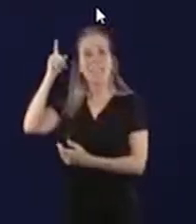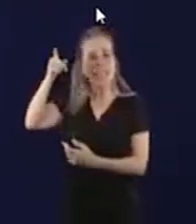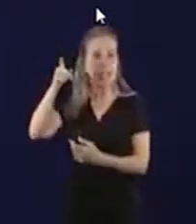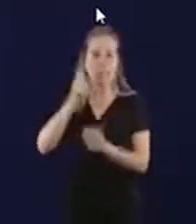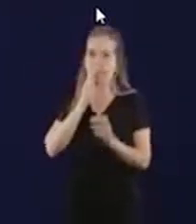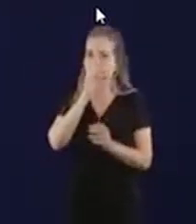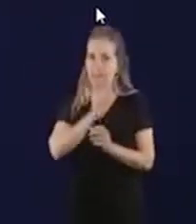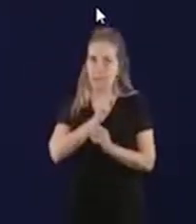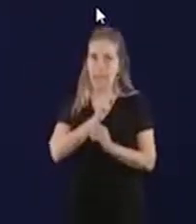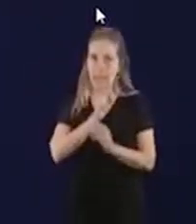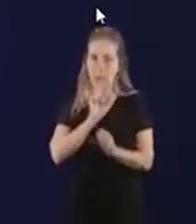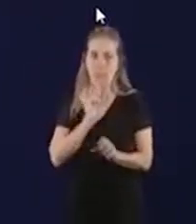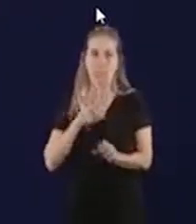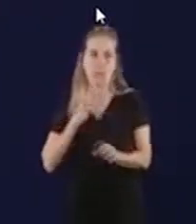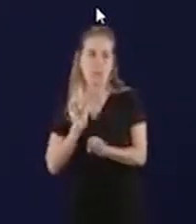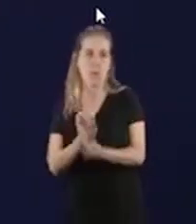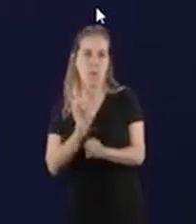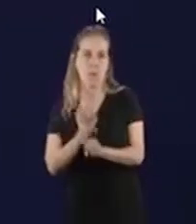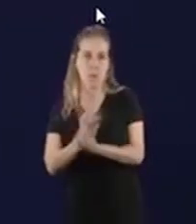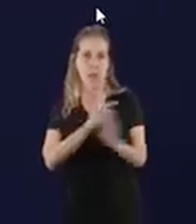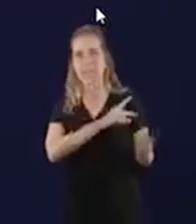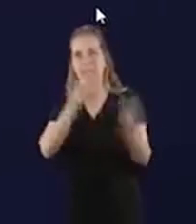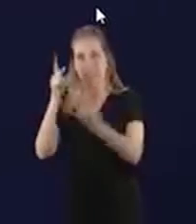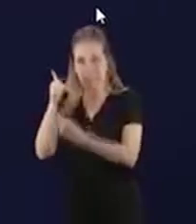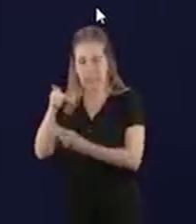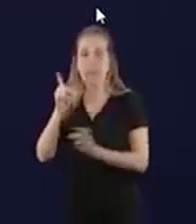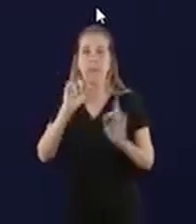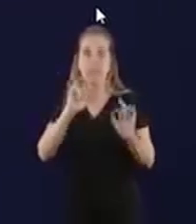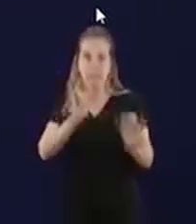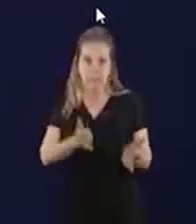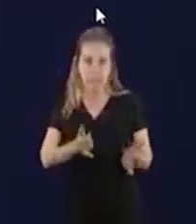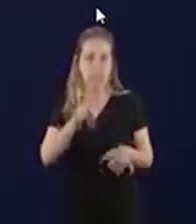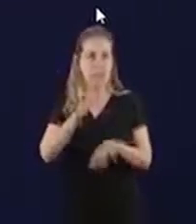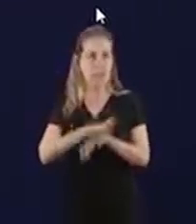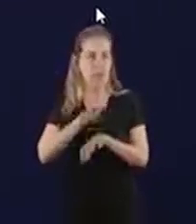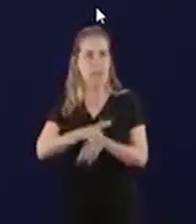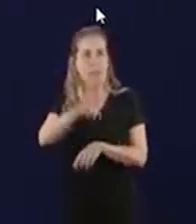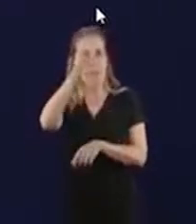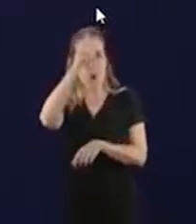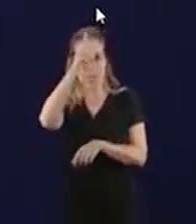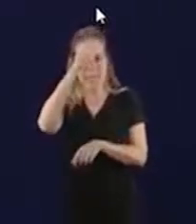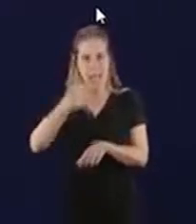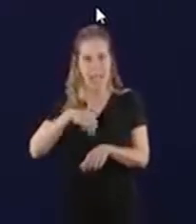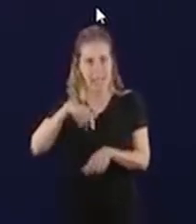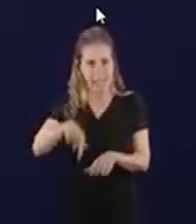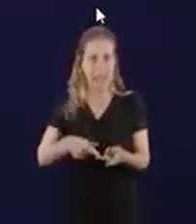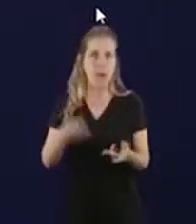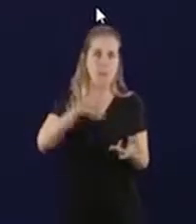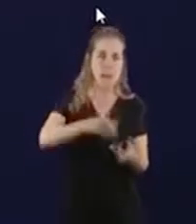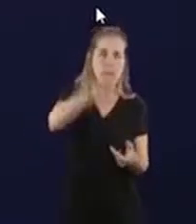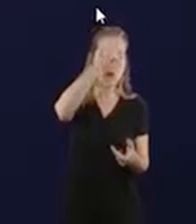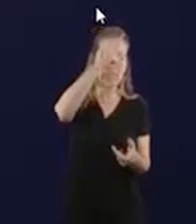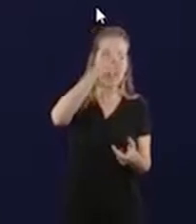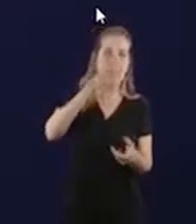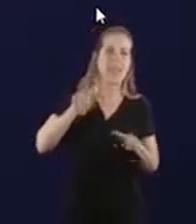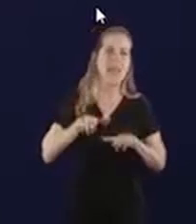de seguridad si les puedo contar que el operativo obviamente está cargo de la Policía Federal Argentina de la policía de seguridad aeroportuaria